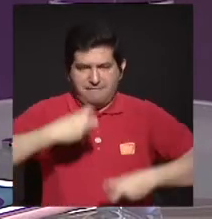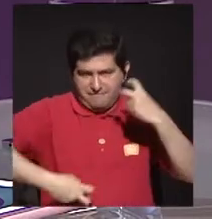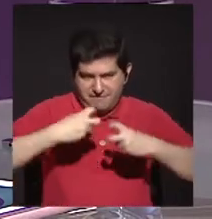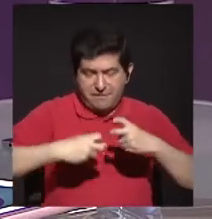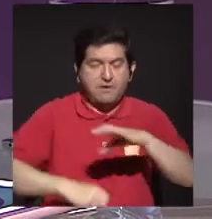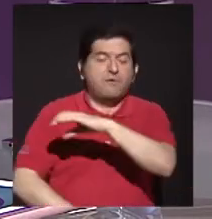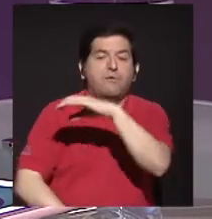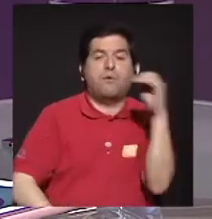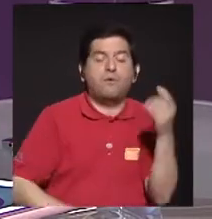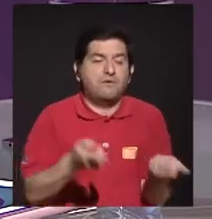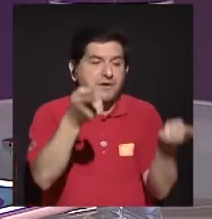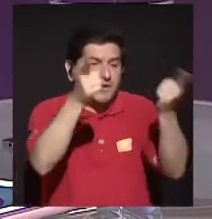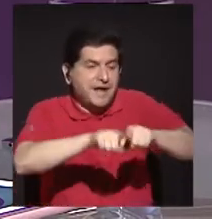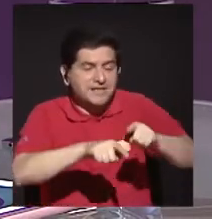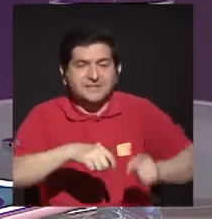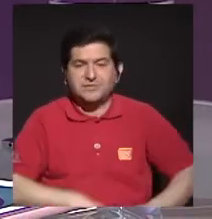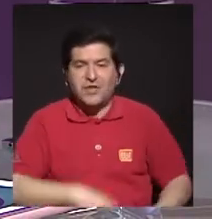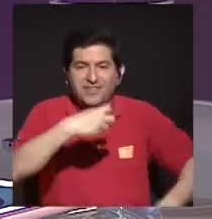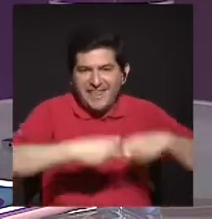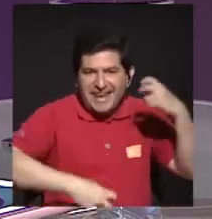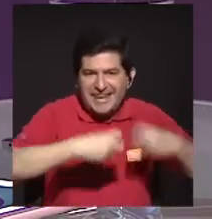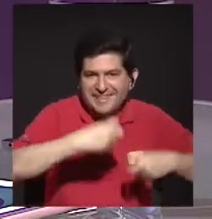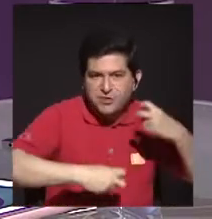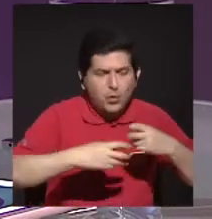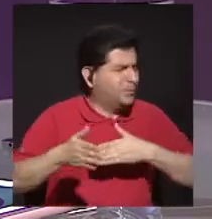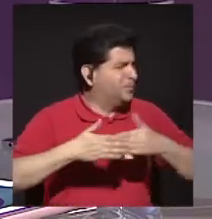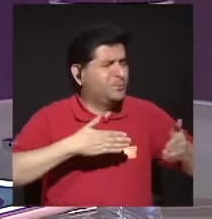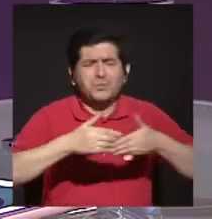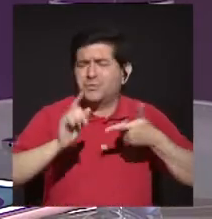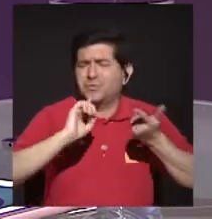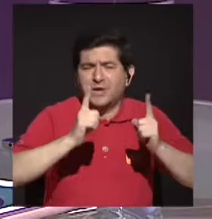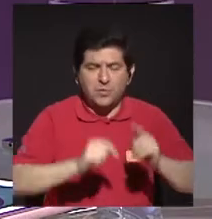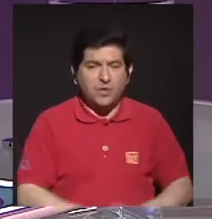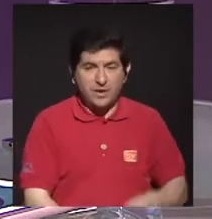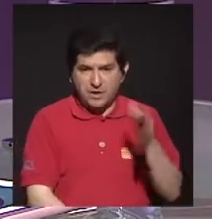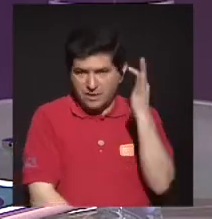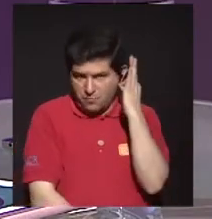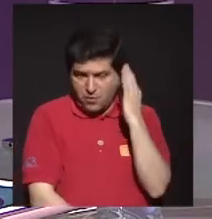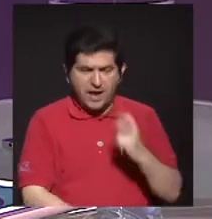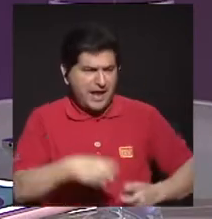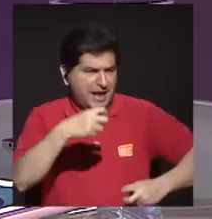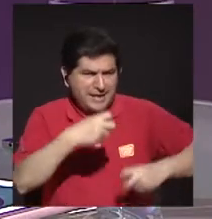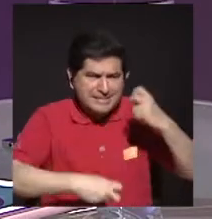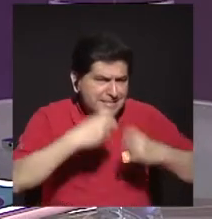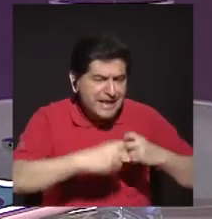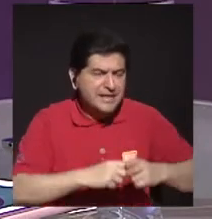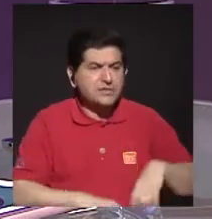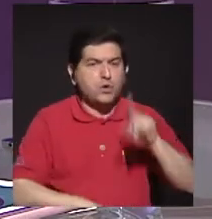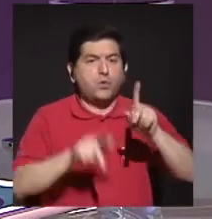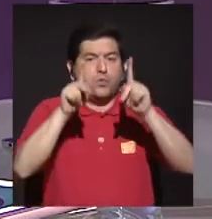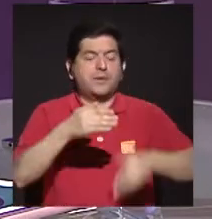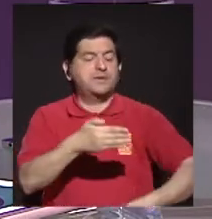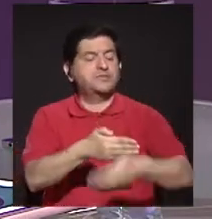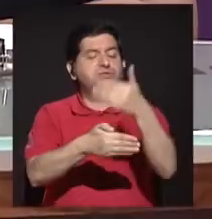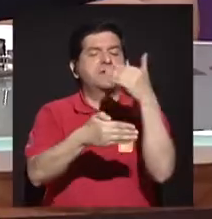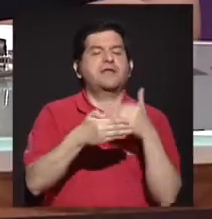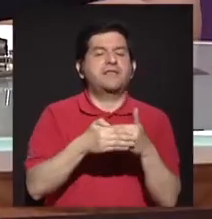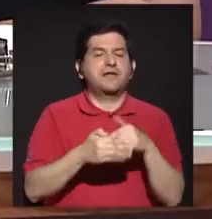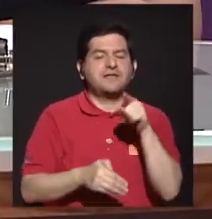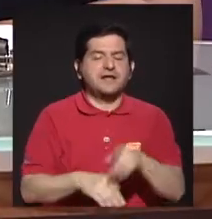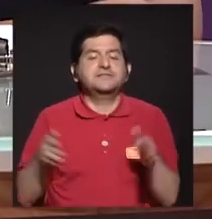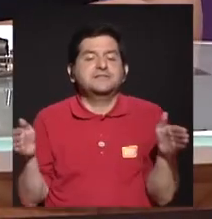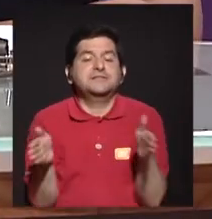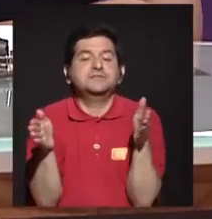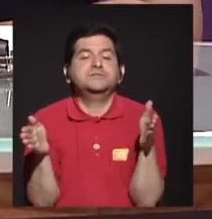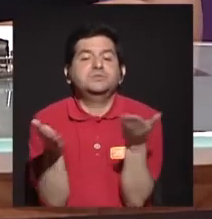O, por ejemplo, en el caso del delito en sí mismo, cualquier delito, de que las mujeres cometen un delito porque existe una persona atrás de ellas que las